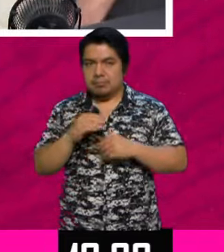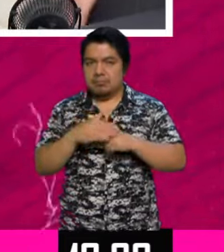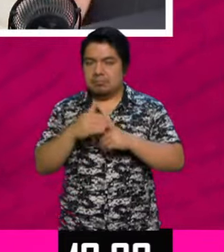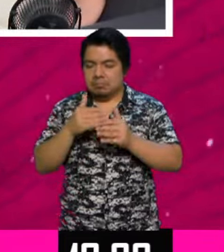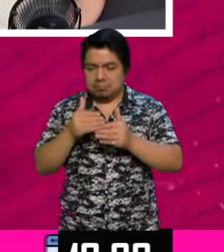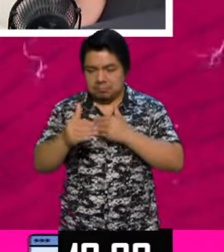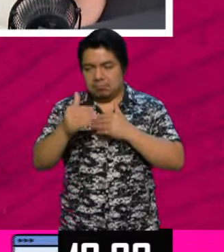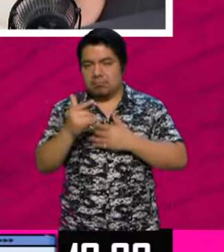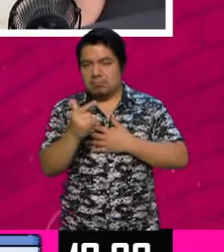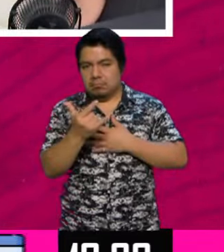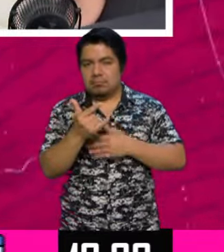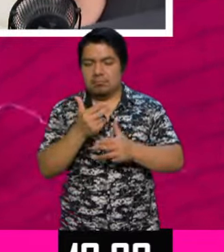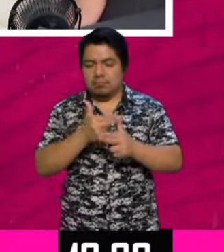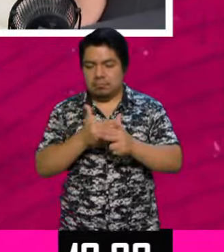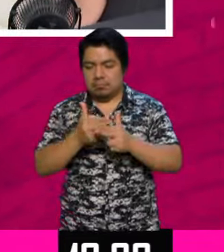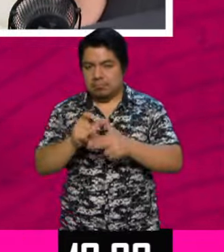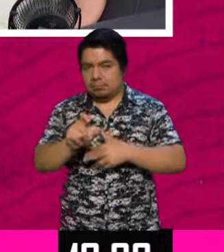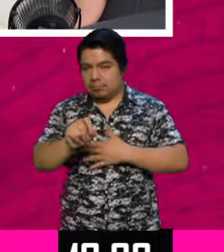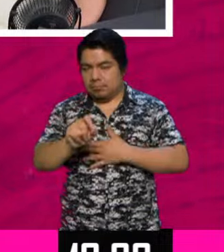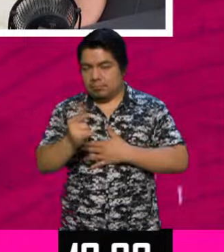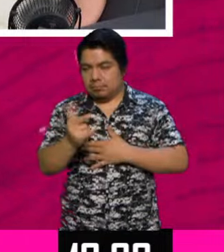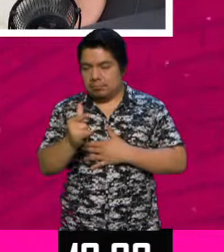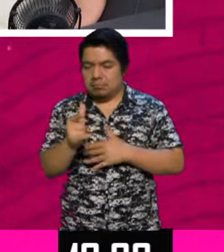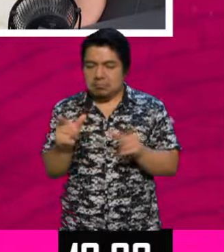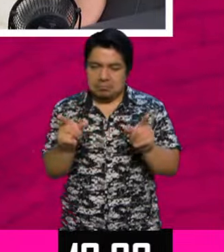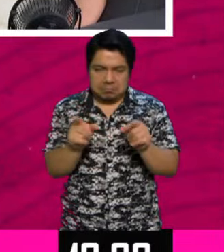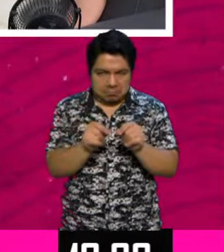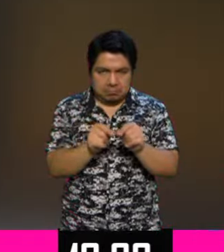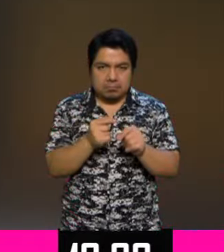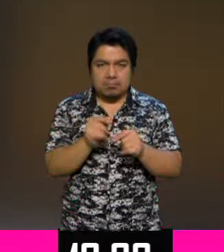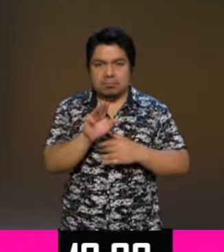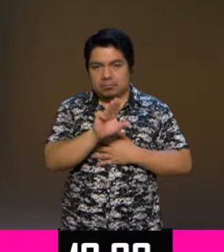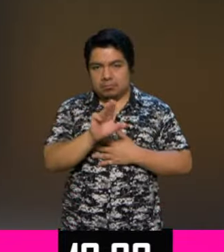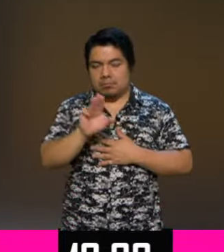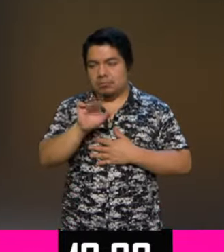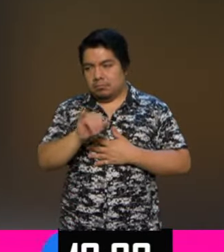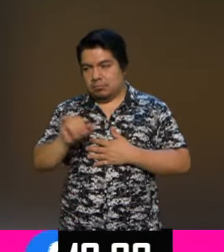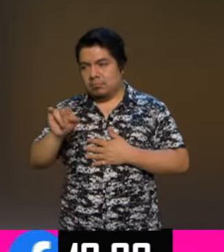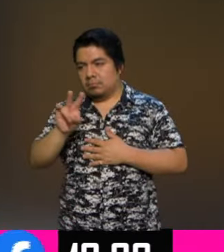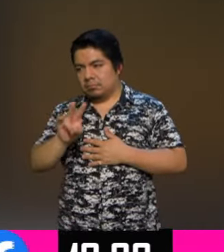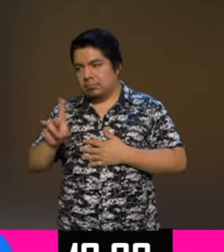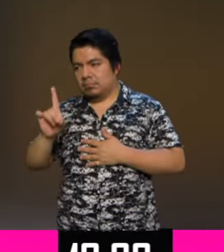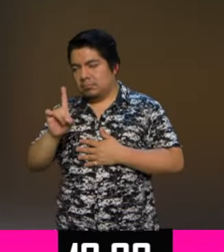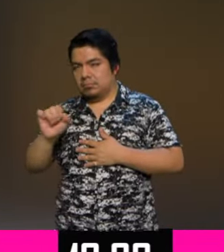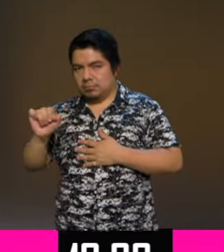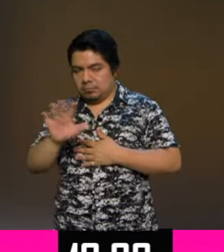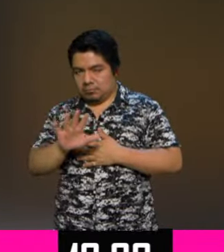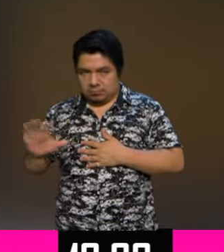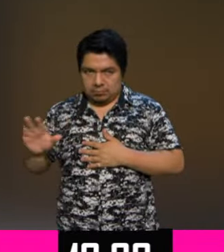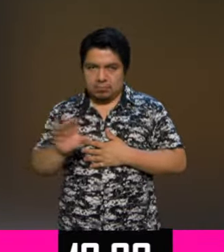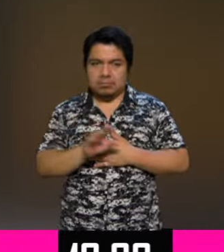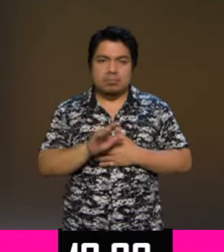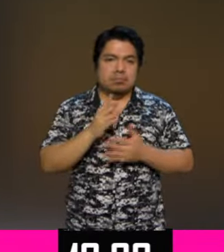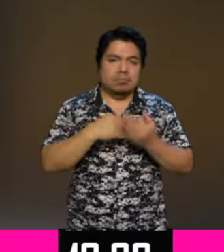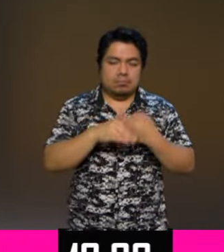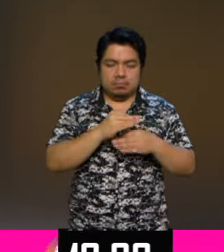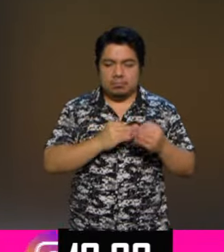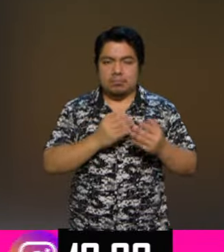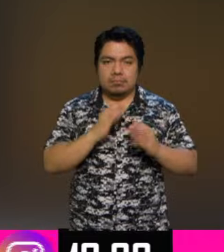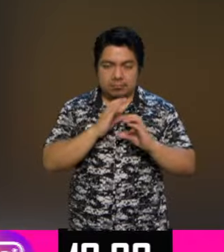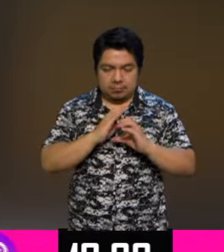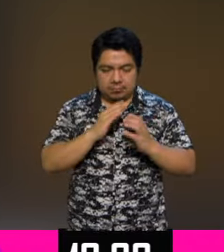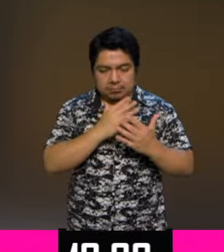de julio, bueno, hasta el 20 de julio, o sea, es una temporada corta, pero de miércoles a domingo, pues estamos ahí echando el bolero y el desamor. Hijo, es